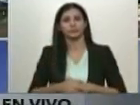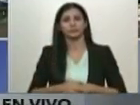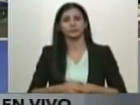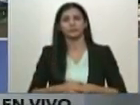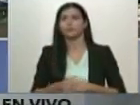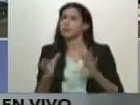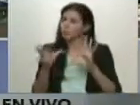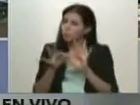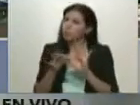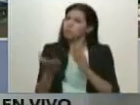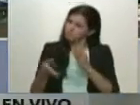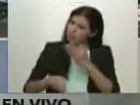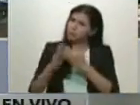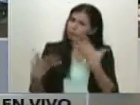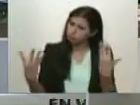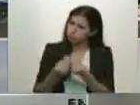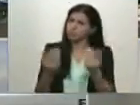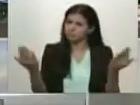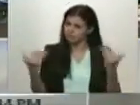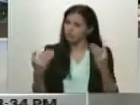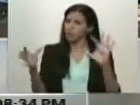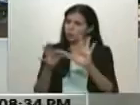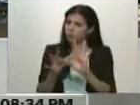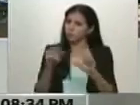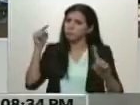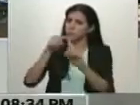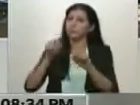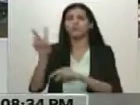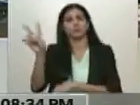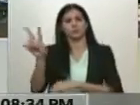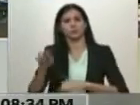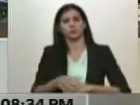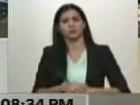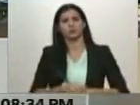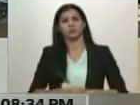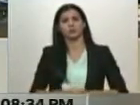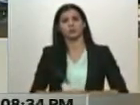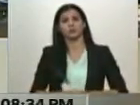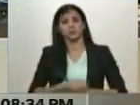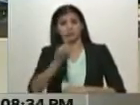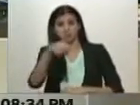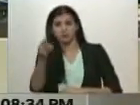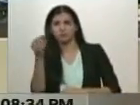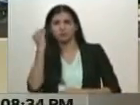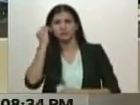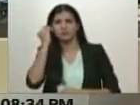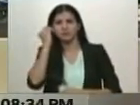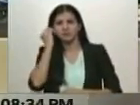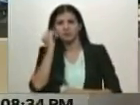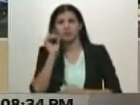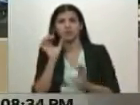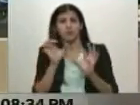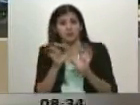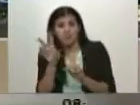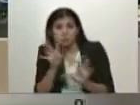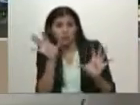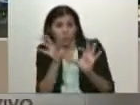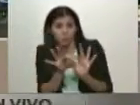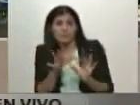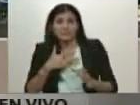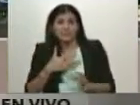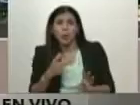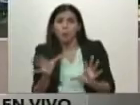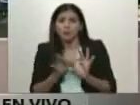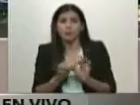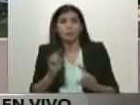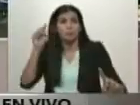Vamos a unirnos por Venezuela, hagámoslo por Venezuela. Aldo y José, vamos a hacerlo por Venezuela. Venezuela nos une, bienvenida la unión